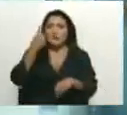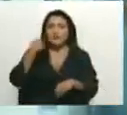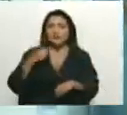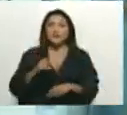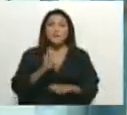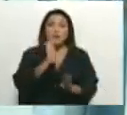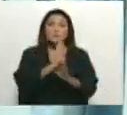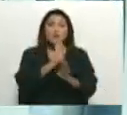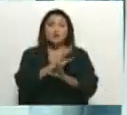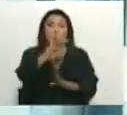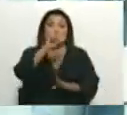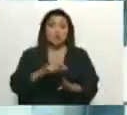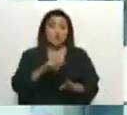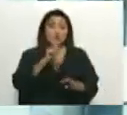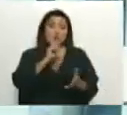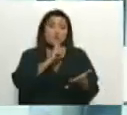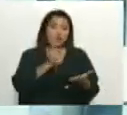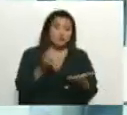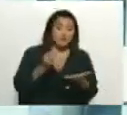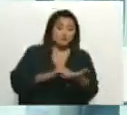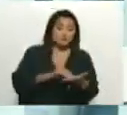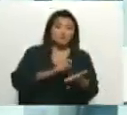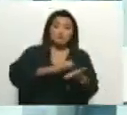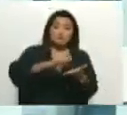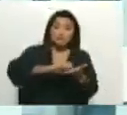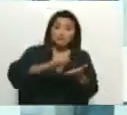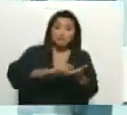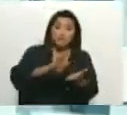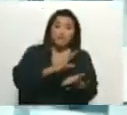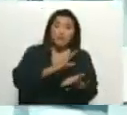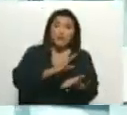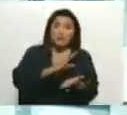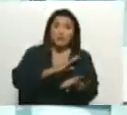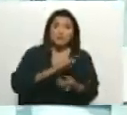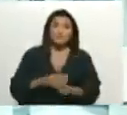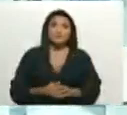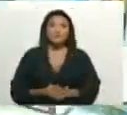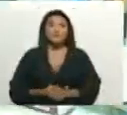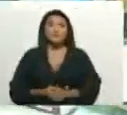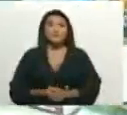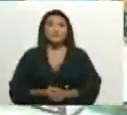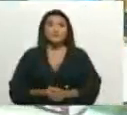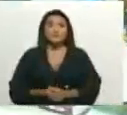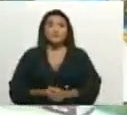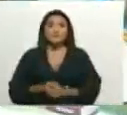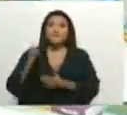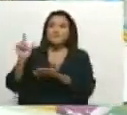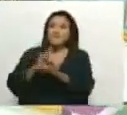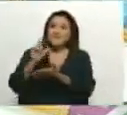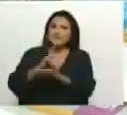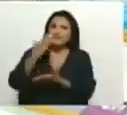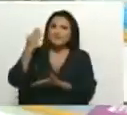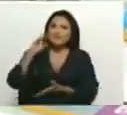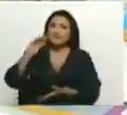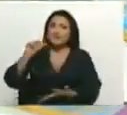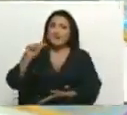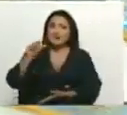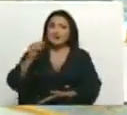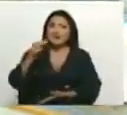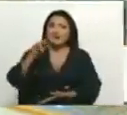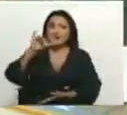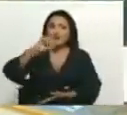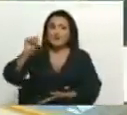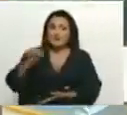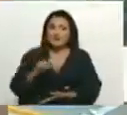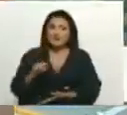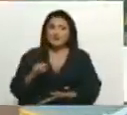Somaris del poeta Gustavo Pereira en primer plano para el despeje de la cinta de la remozada librería Aquiles Nazoa y la que dio las buenas nuevas